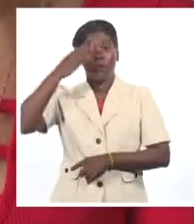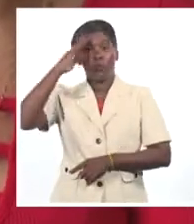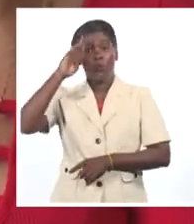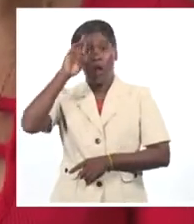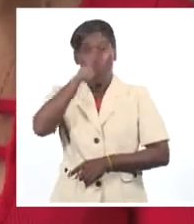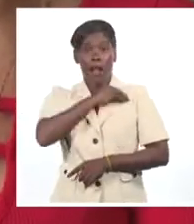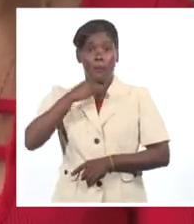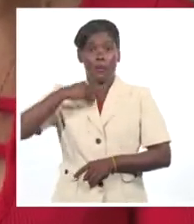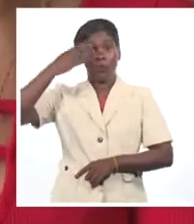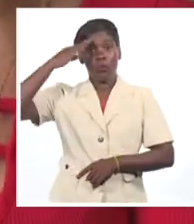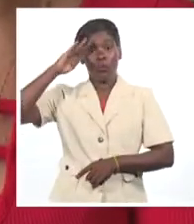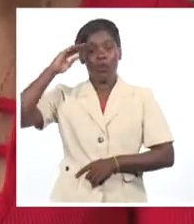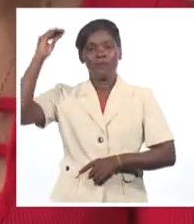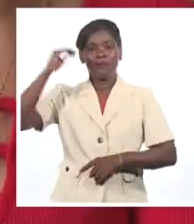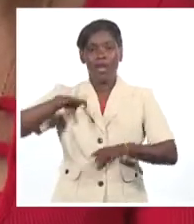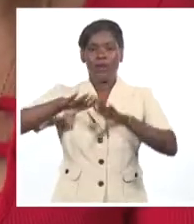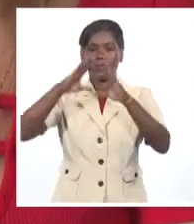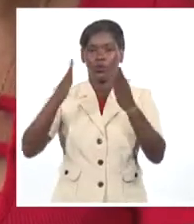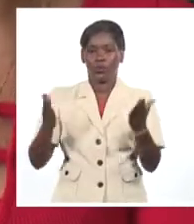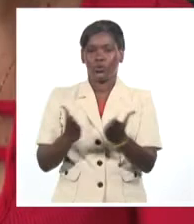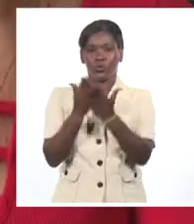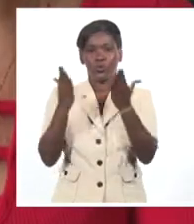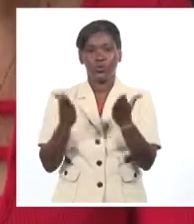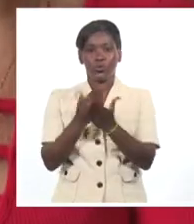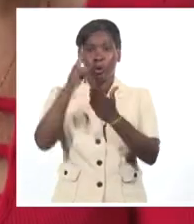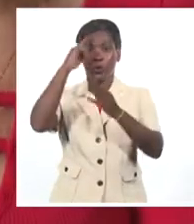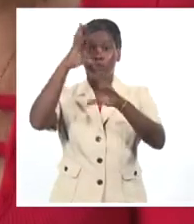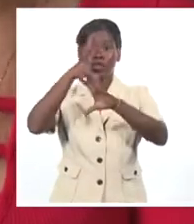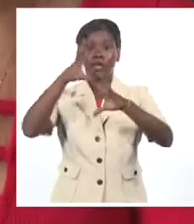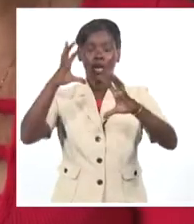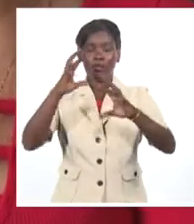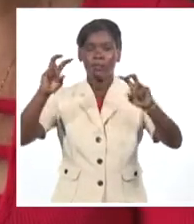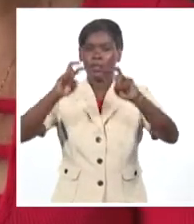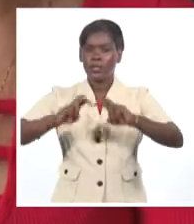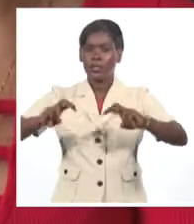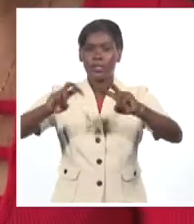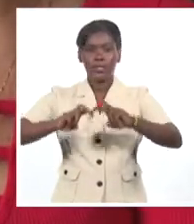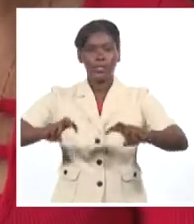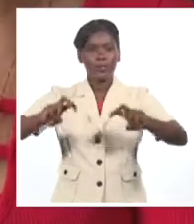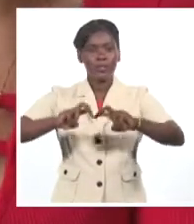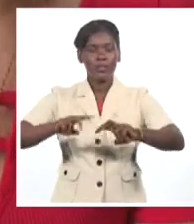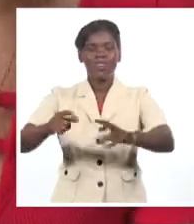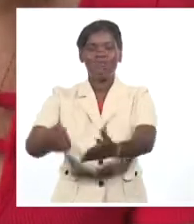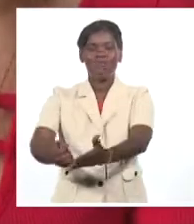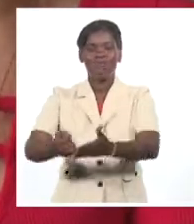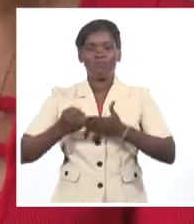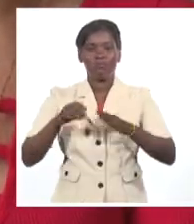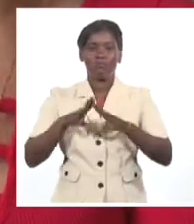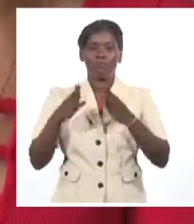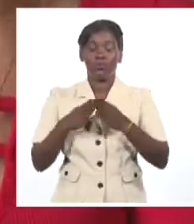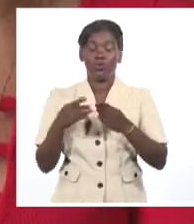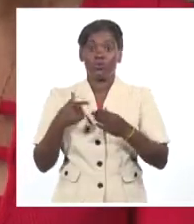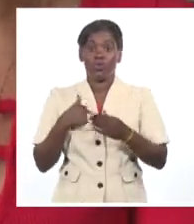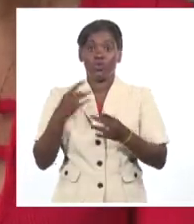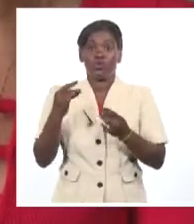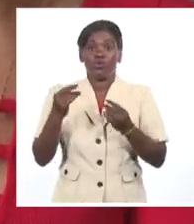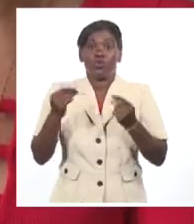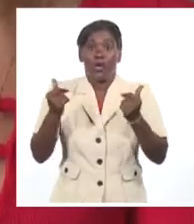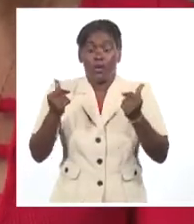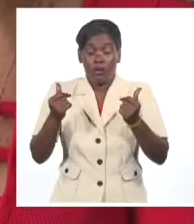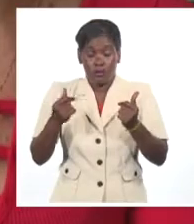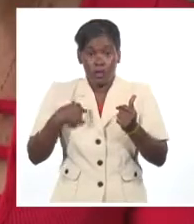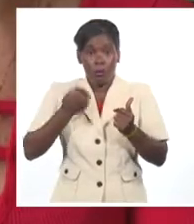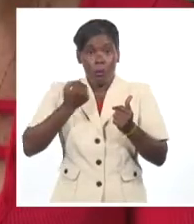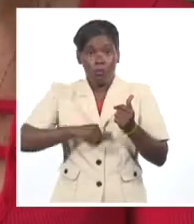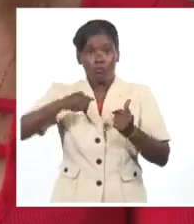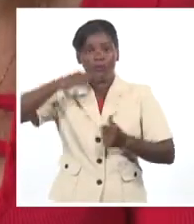se alegra de que haya nacido en este país, porque si no, ¿de dónde íbamos a nosotros tener para costear todos los